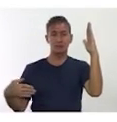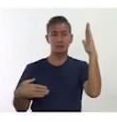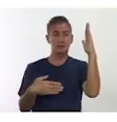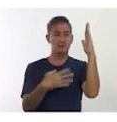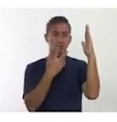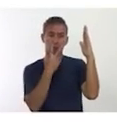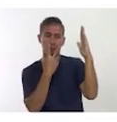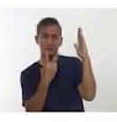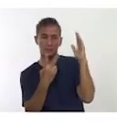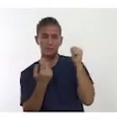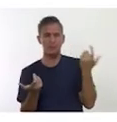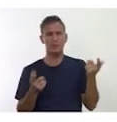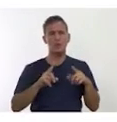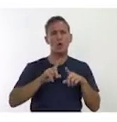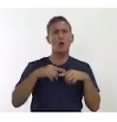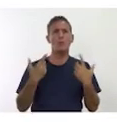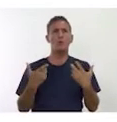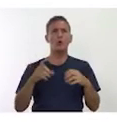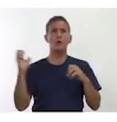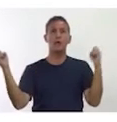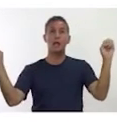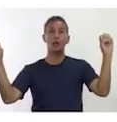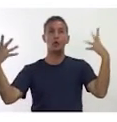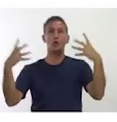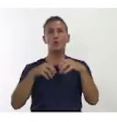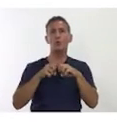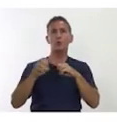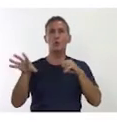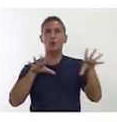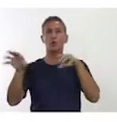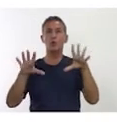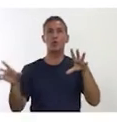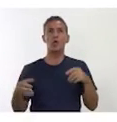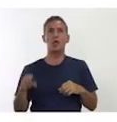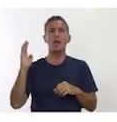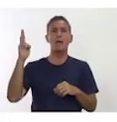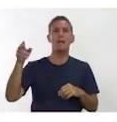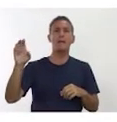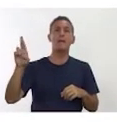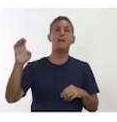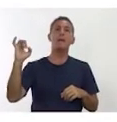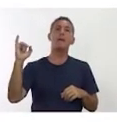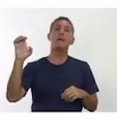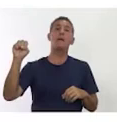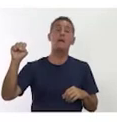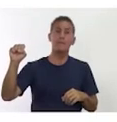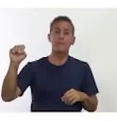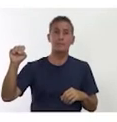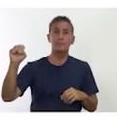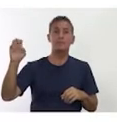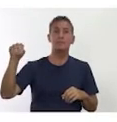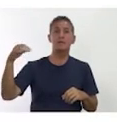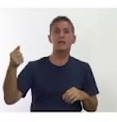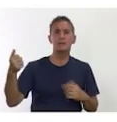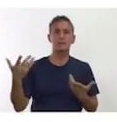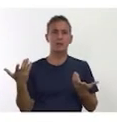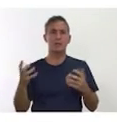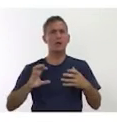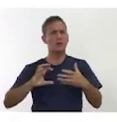¿Por qué se descompone la luz al pasar por un prisma? ¿Por qué se forma el arco